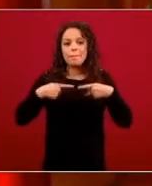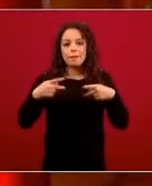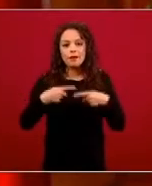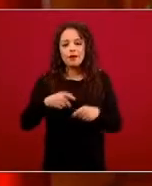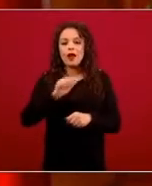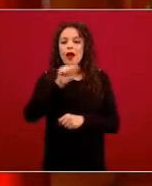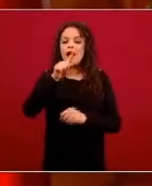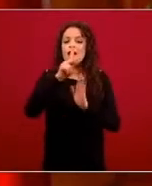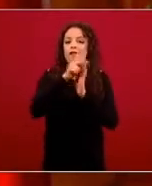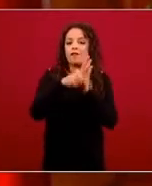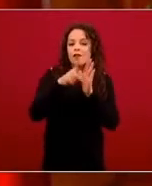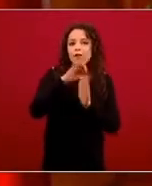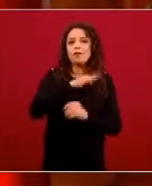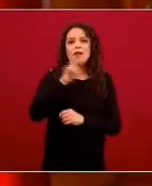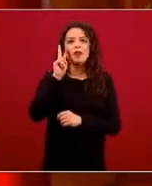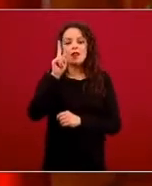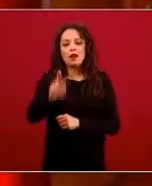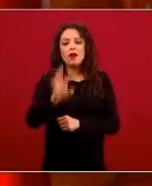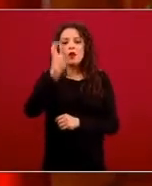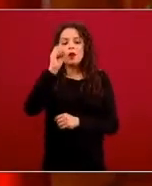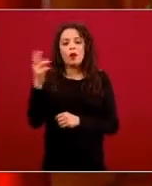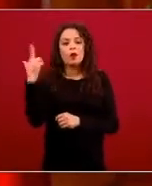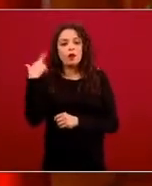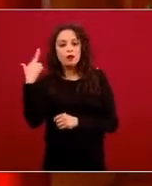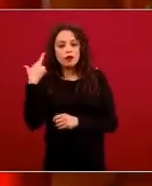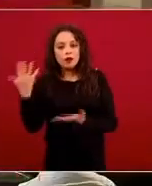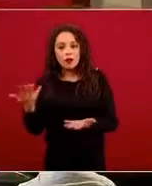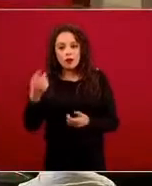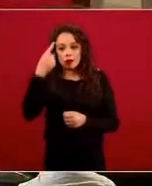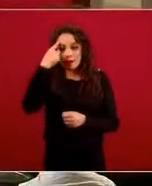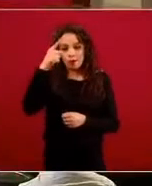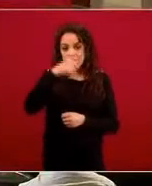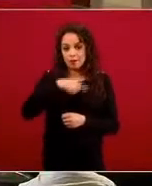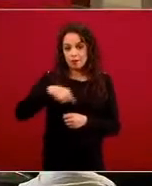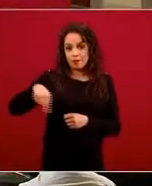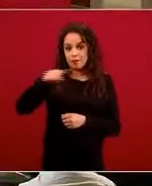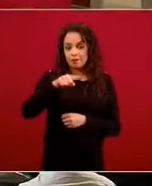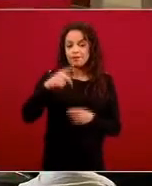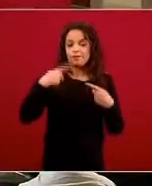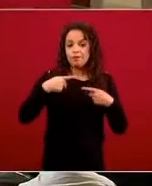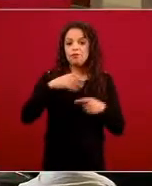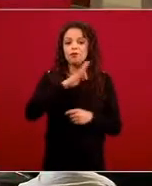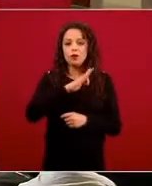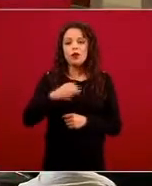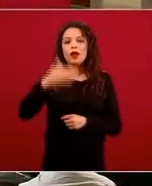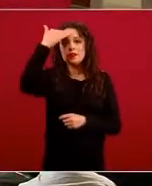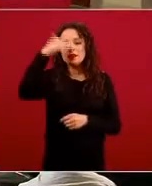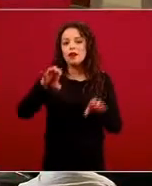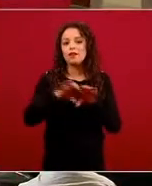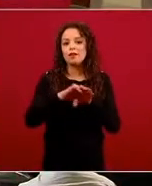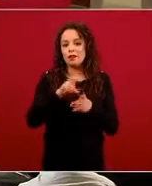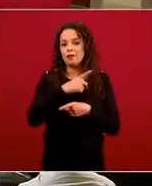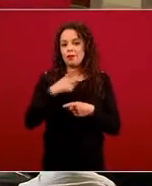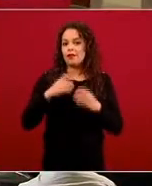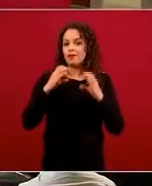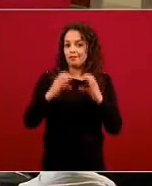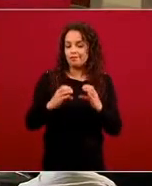We wanted to make sure this information was in hospitals and on many other sites.